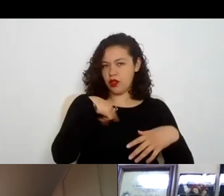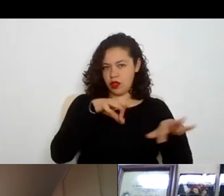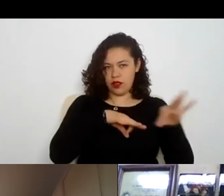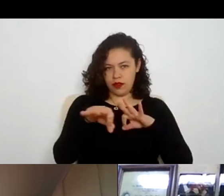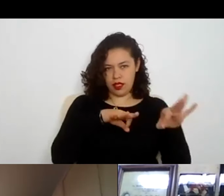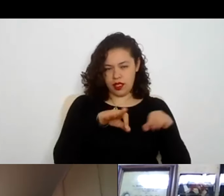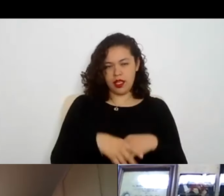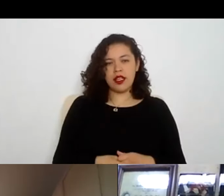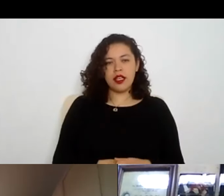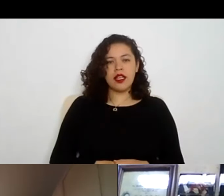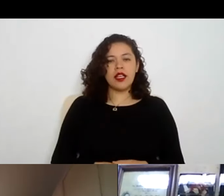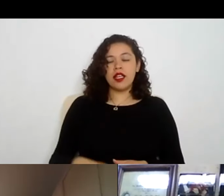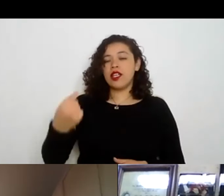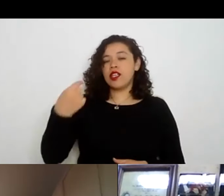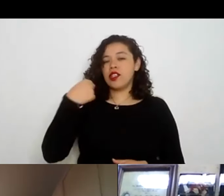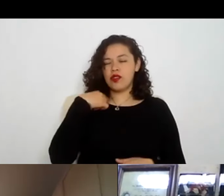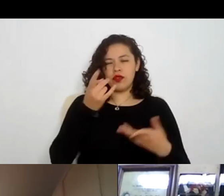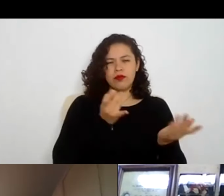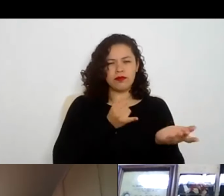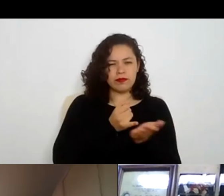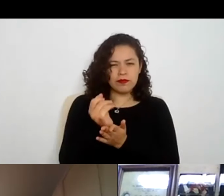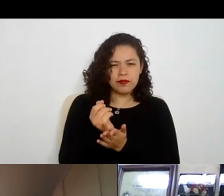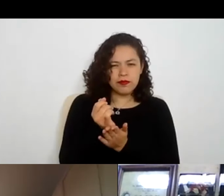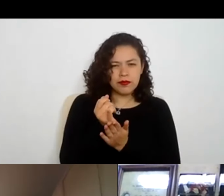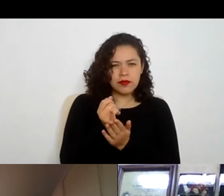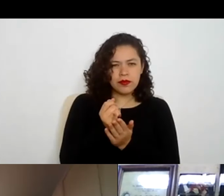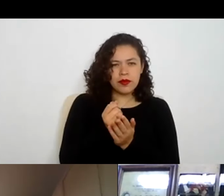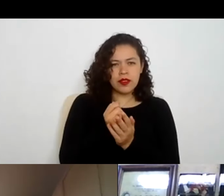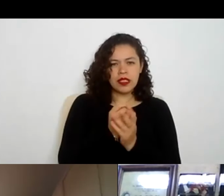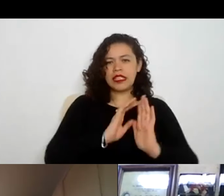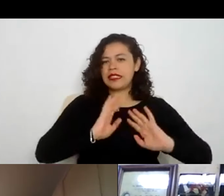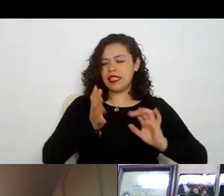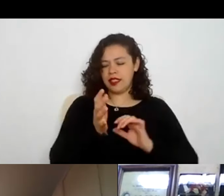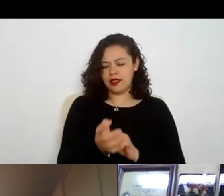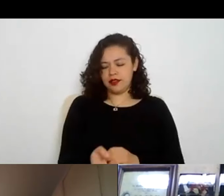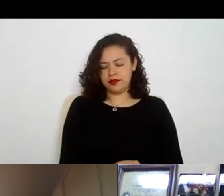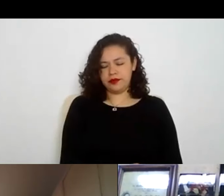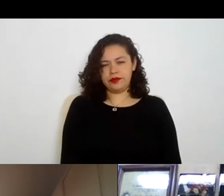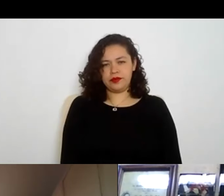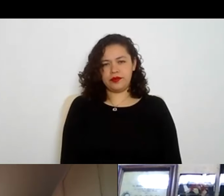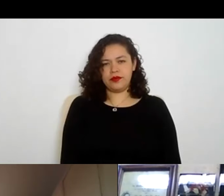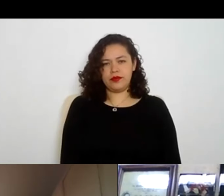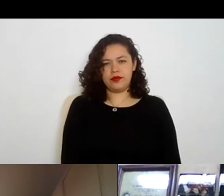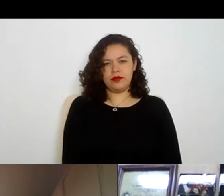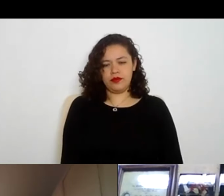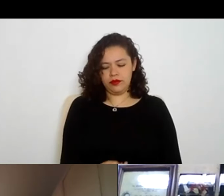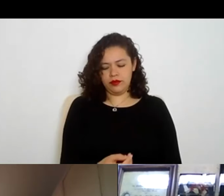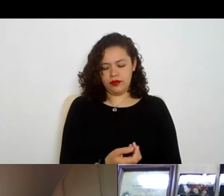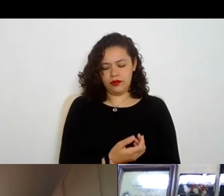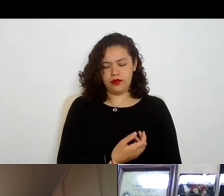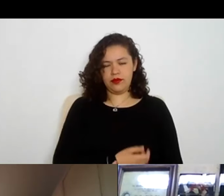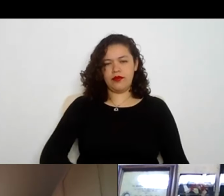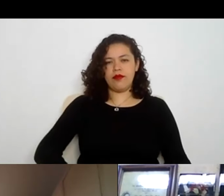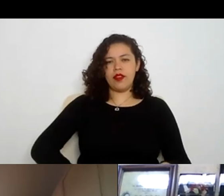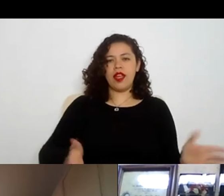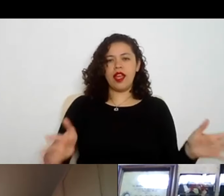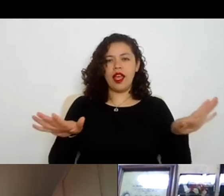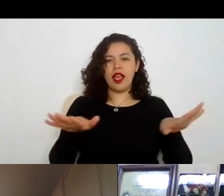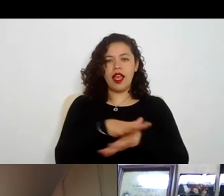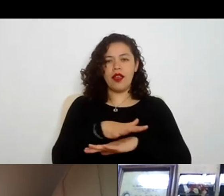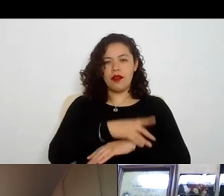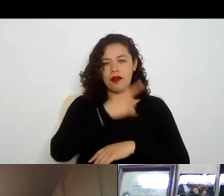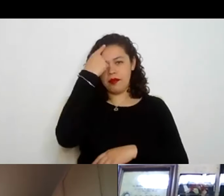donde decidí pues cambiar este camino hacia generar un bien y pues